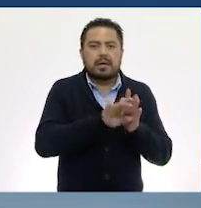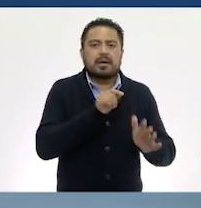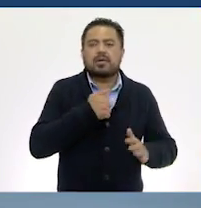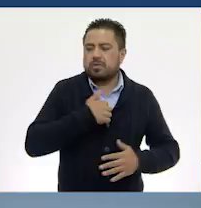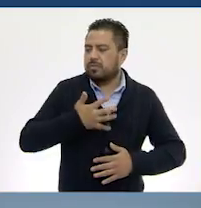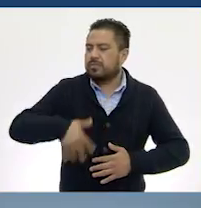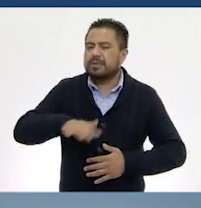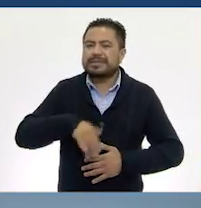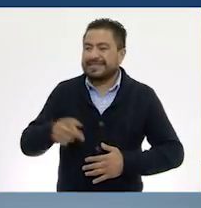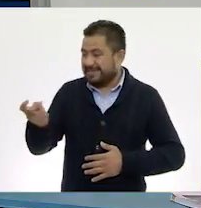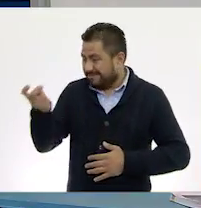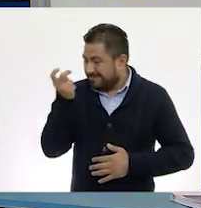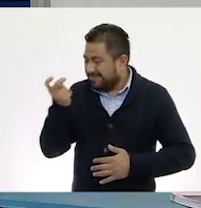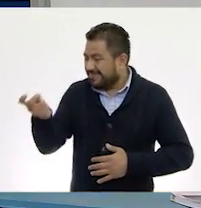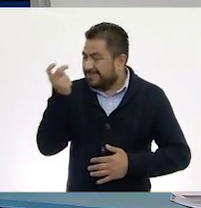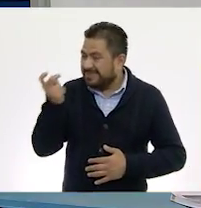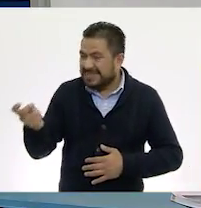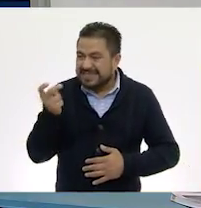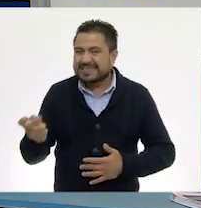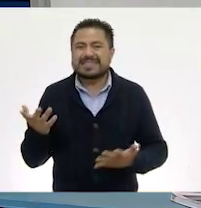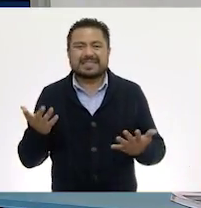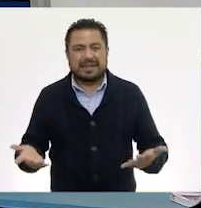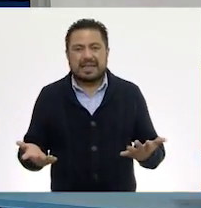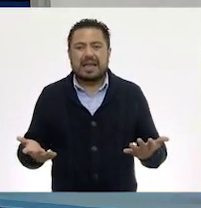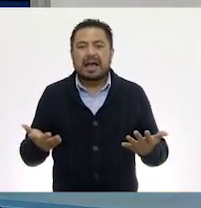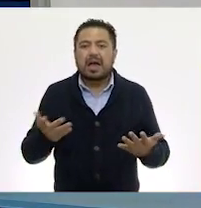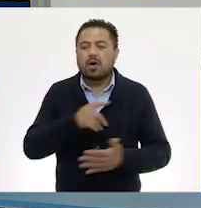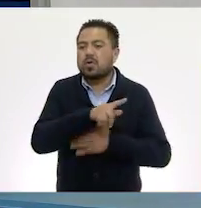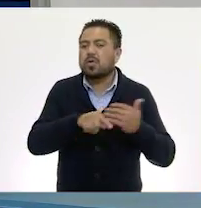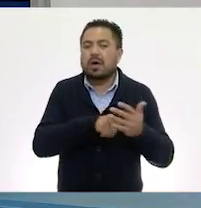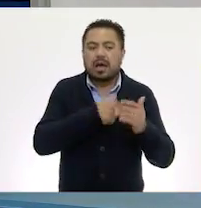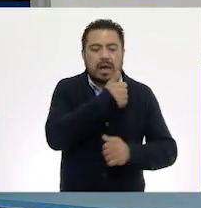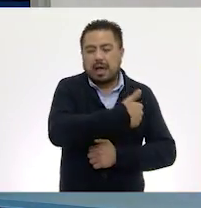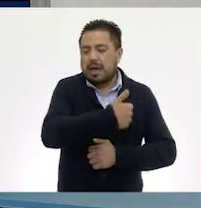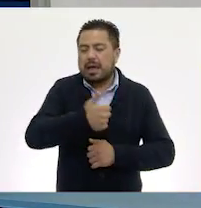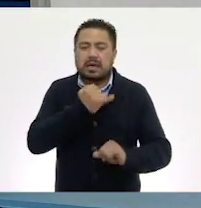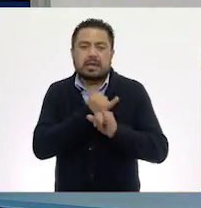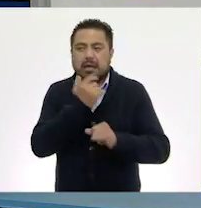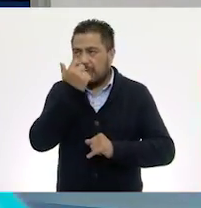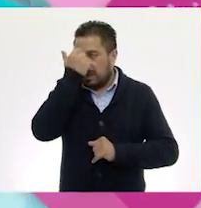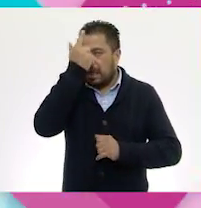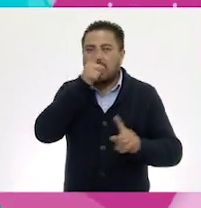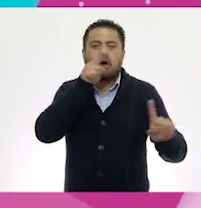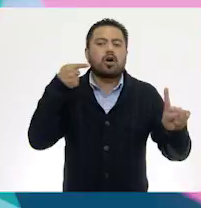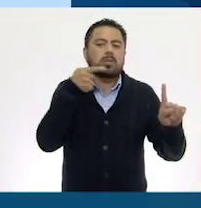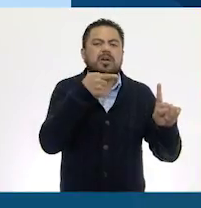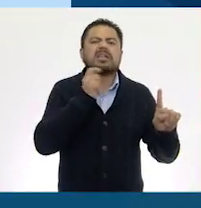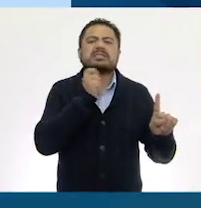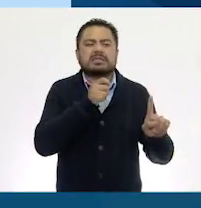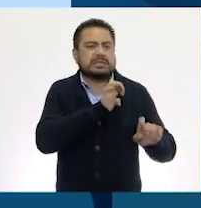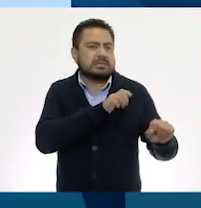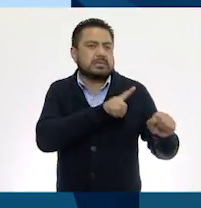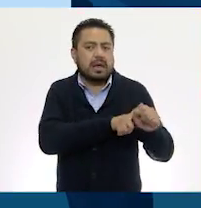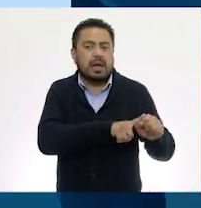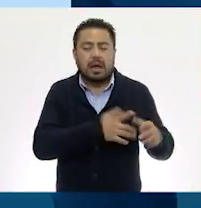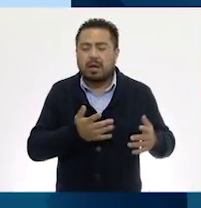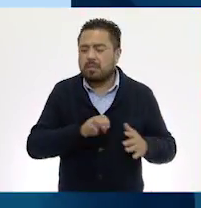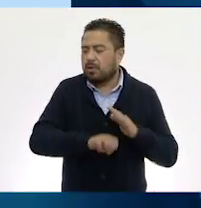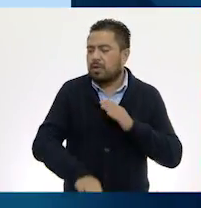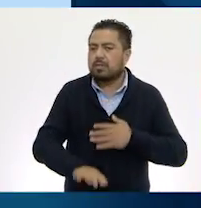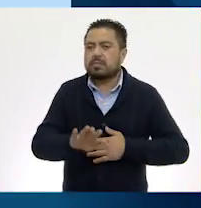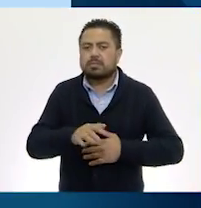buscamos. Exactamente, Ton. Y ya que cada sitio web es creado por un propósito específico, por